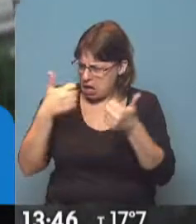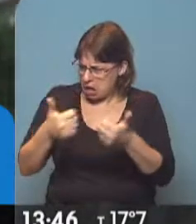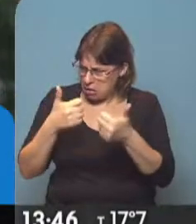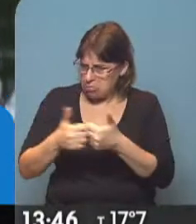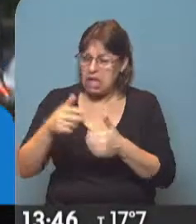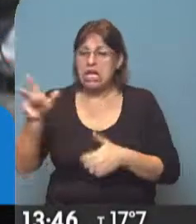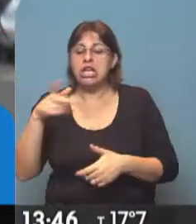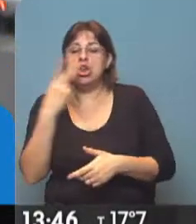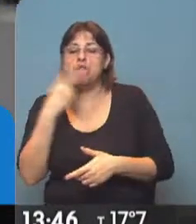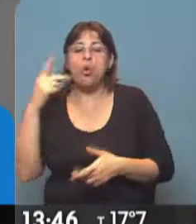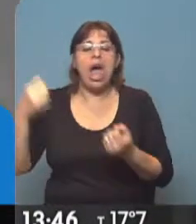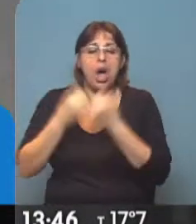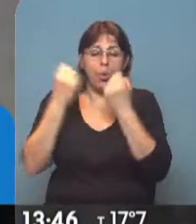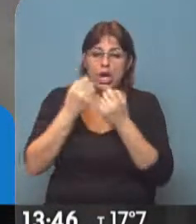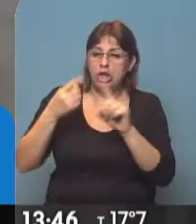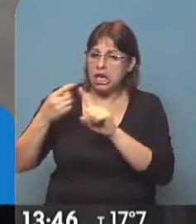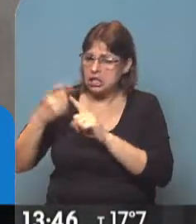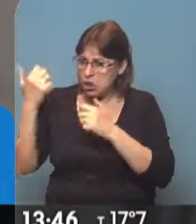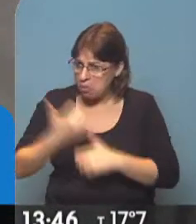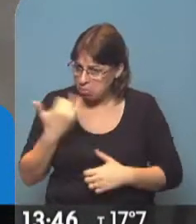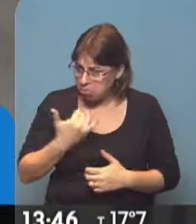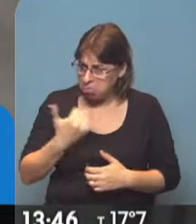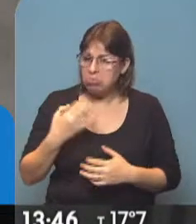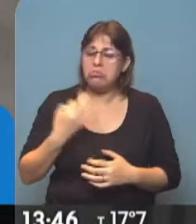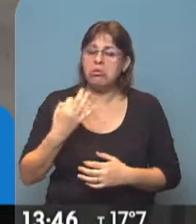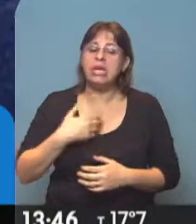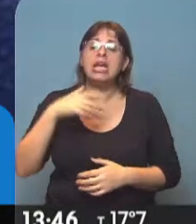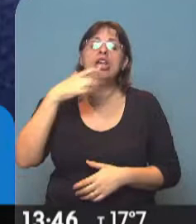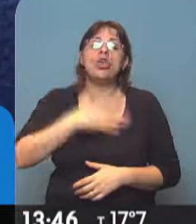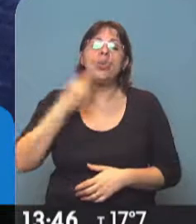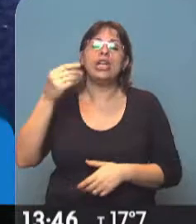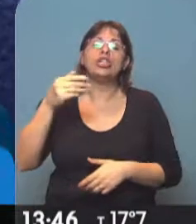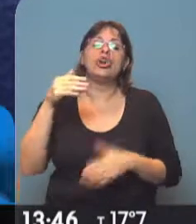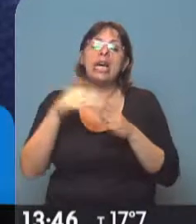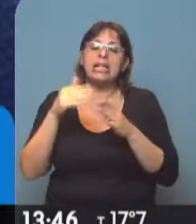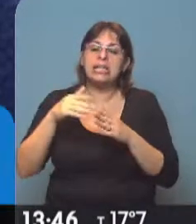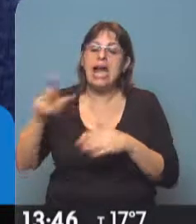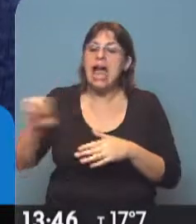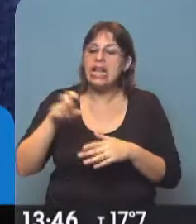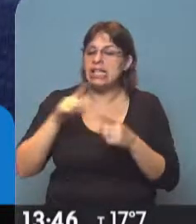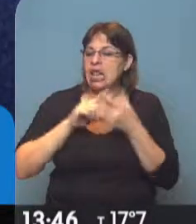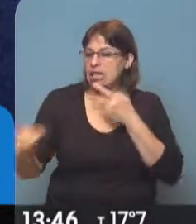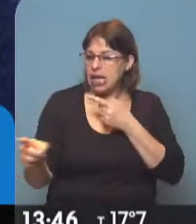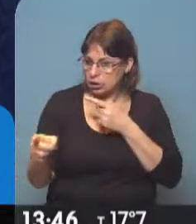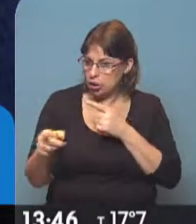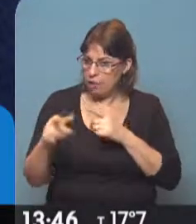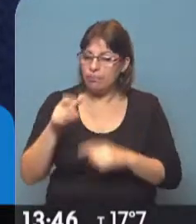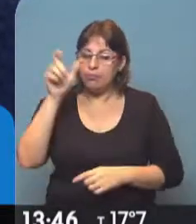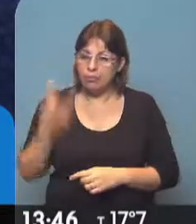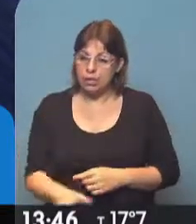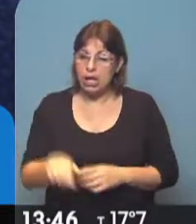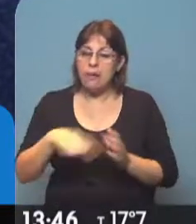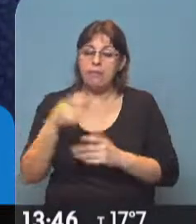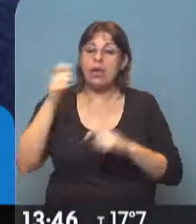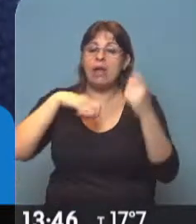el propietario, si tienen buena relación. Por supuesto que el propietario va a elegir alquilarle de forma directa al inquilino y que la